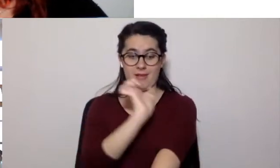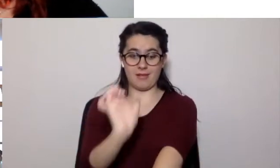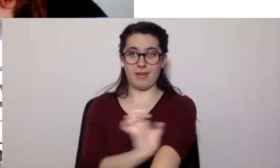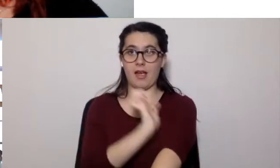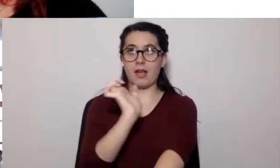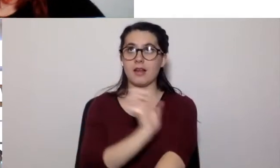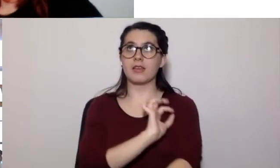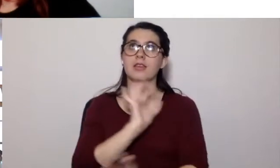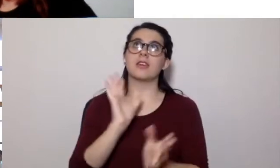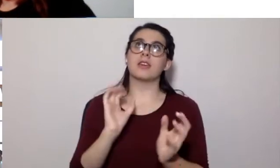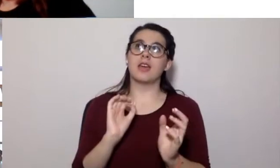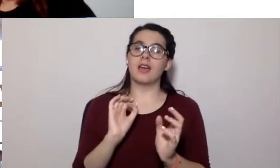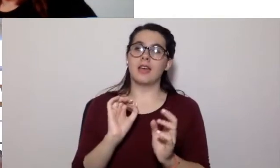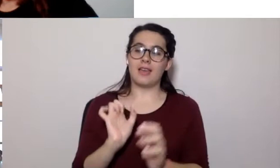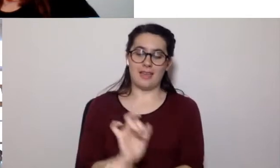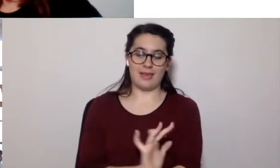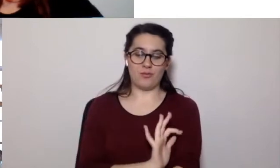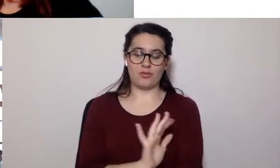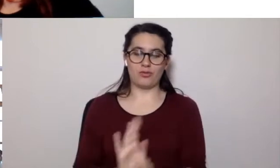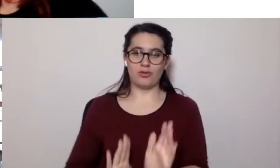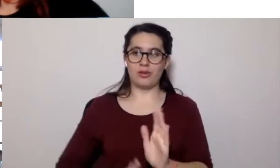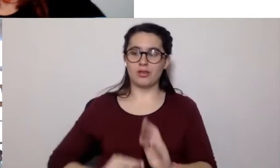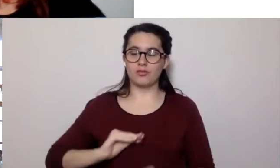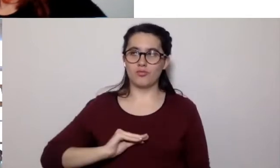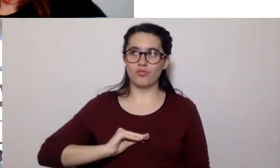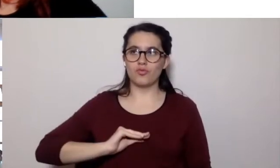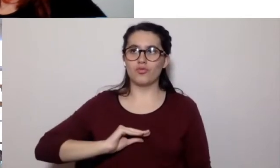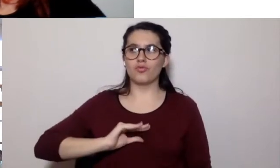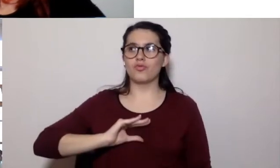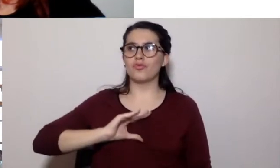tu estado de ánimo y ponerte las pilas, ¿no?